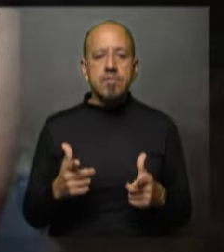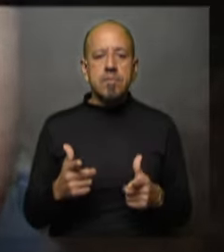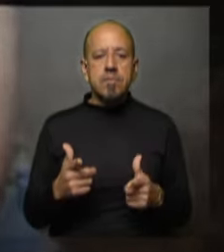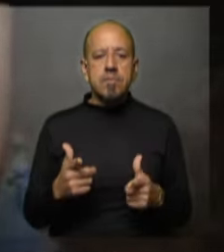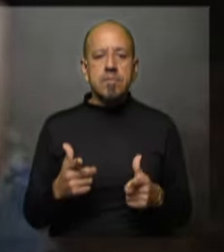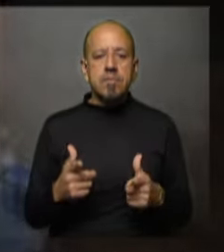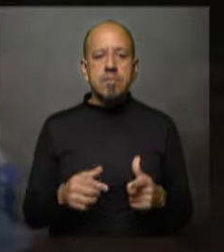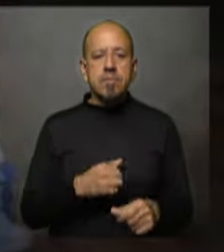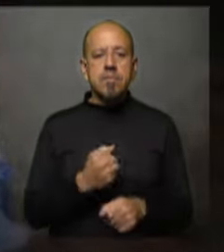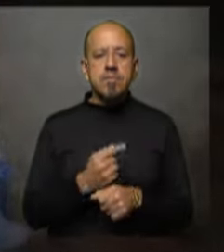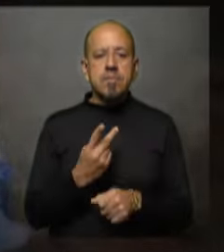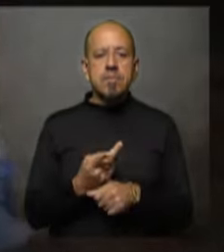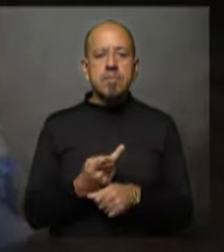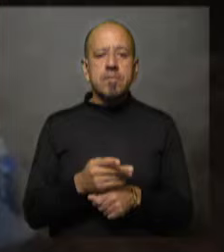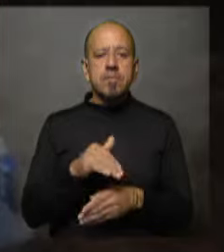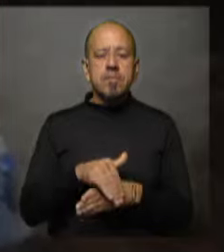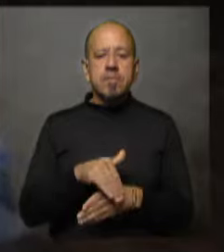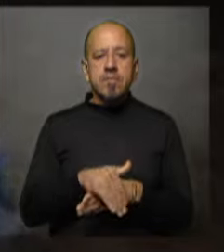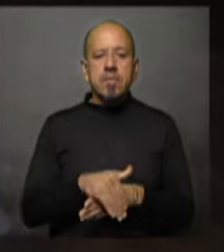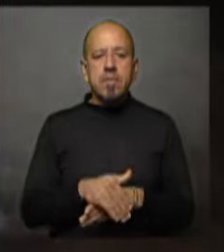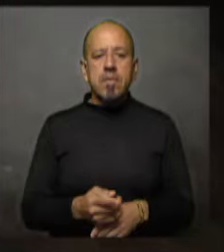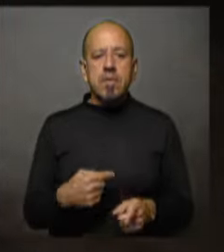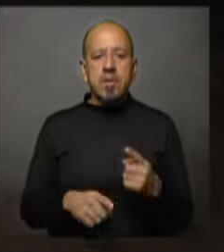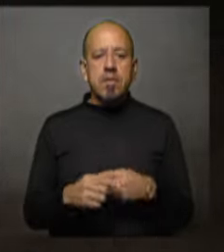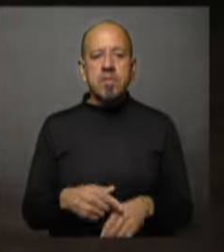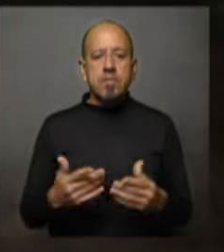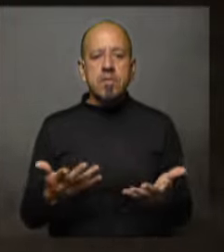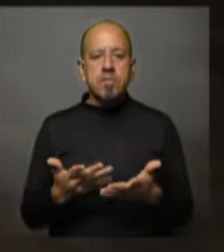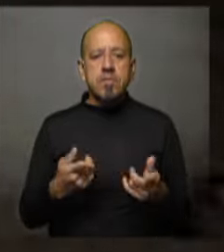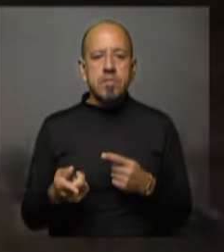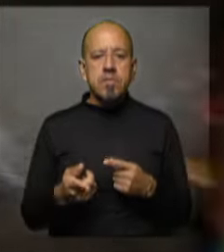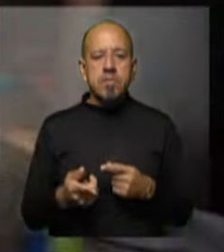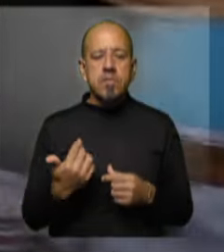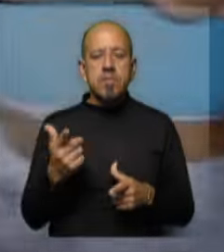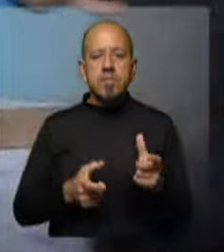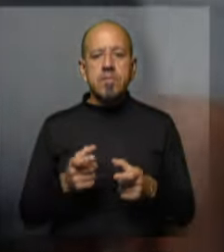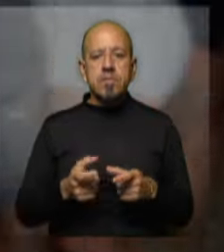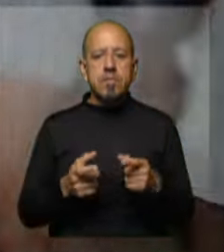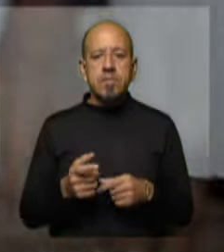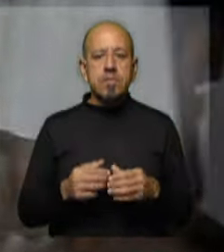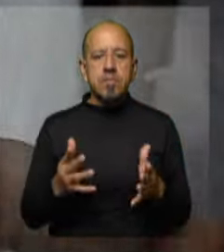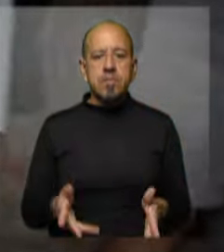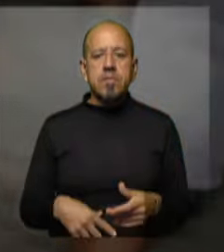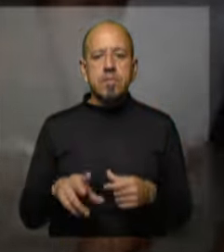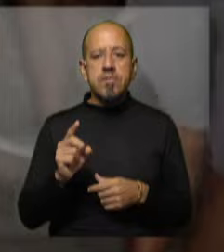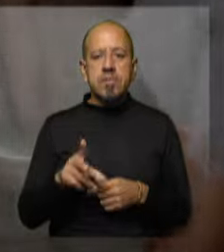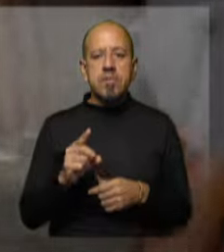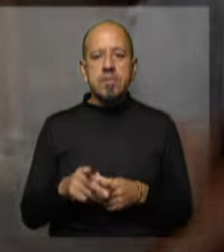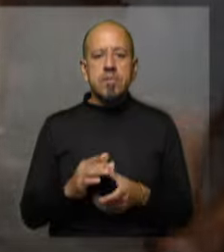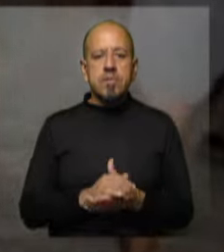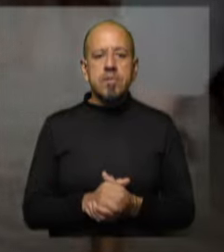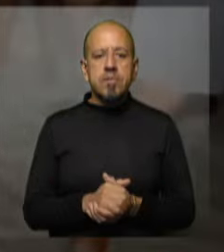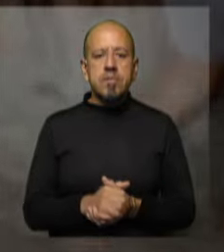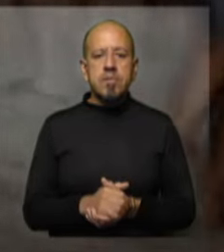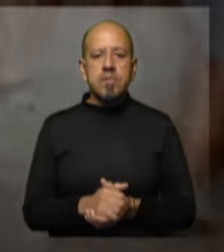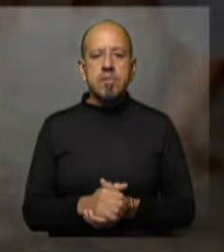las 2 de la tarde estaba todo vacío. Pero ahora me vino toda la gente y quedaré hasta las 12 más o menos. ¿Cómo le ayuda a la gente? ¿La